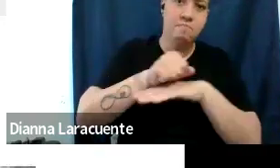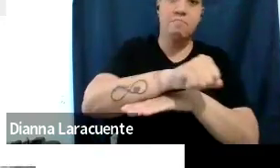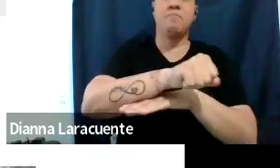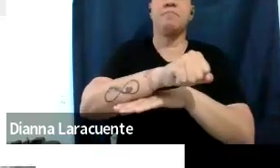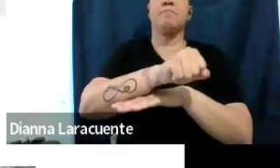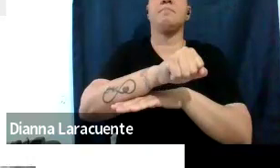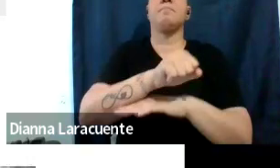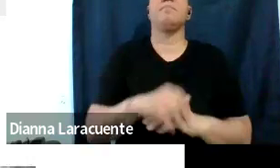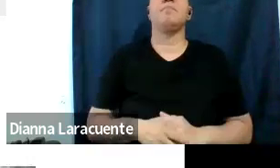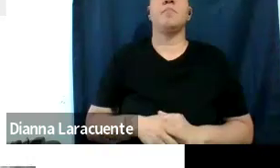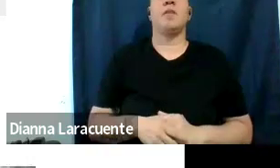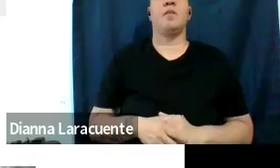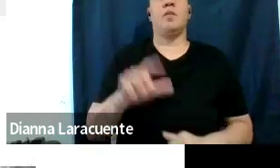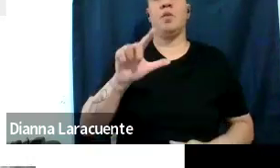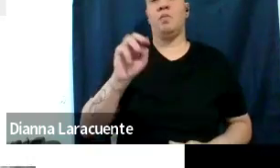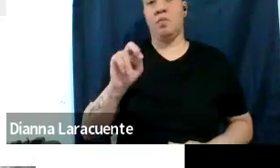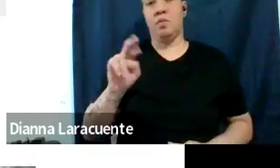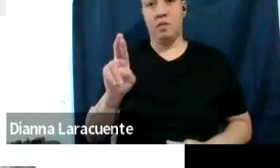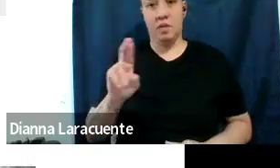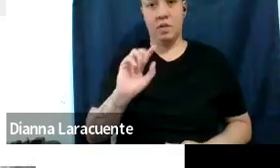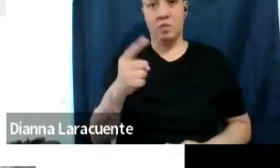Muñoz Rivera no solo va